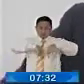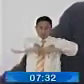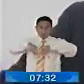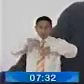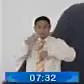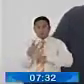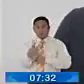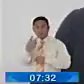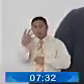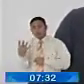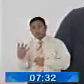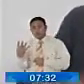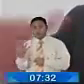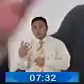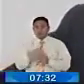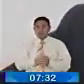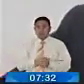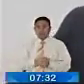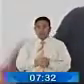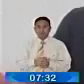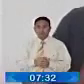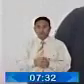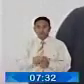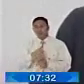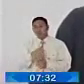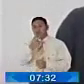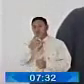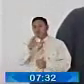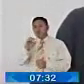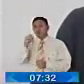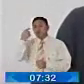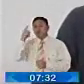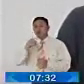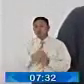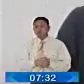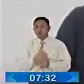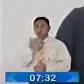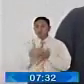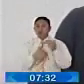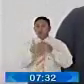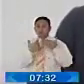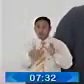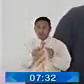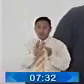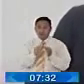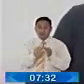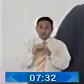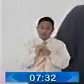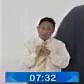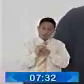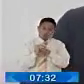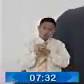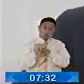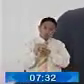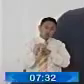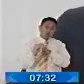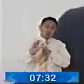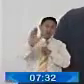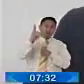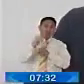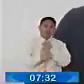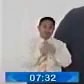en OPEX, que son alrededor de 200 millones de dólares más, pero esto ya se da en los mantenimientos rutinarios a lo largo del